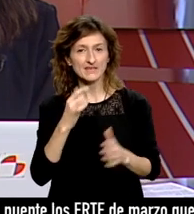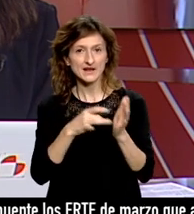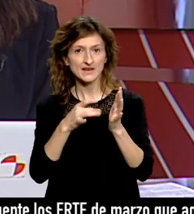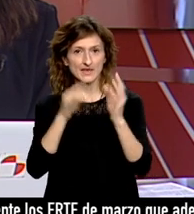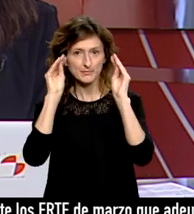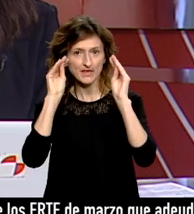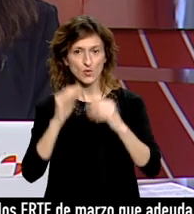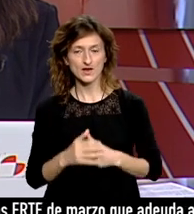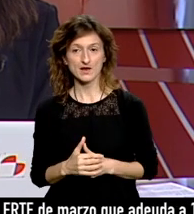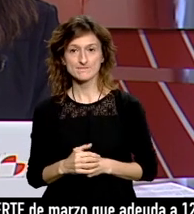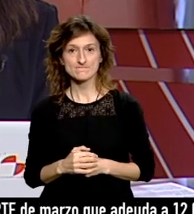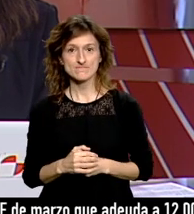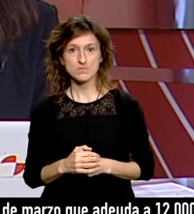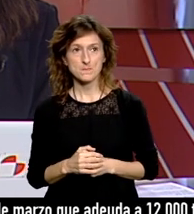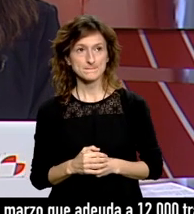calidad pedagógica.